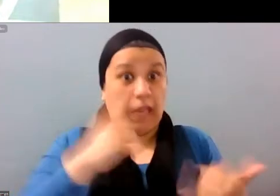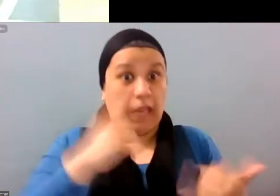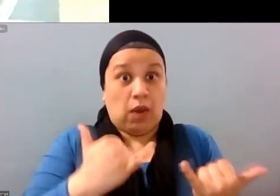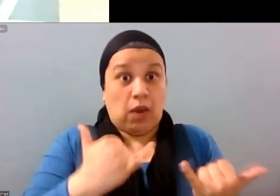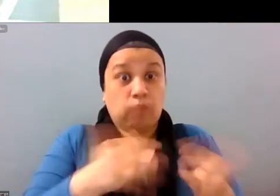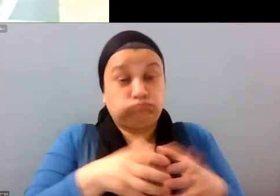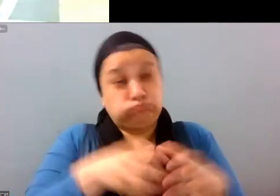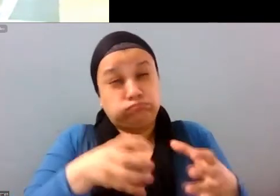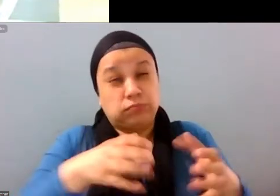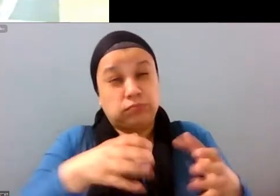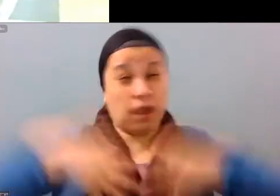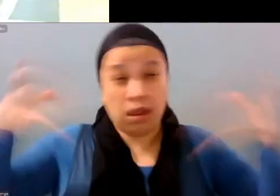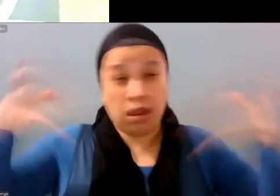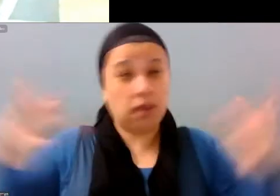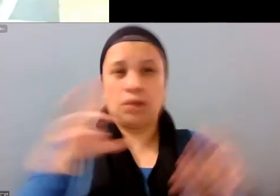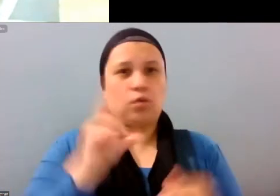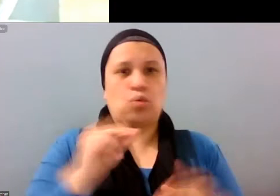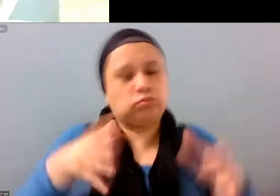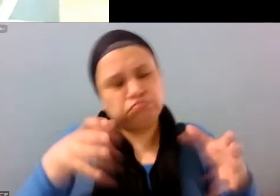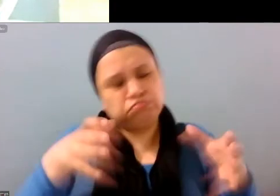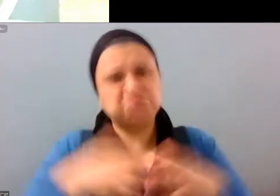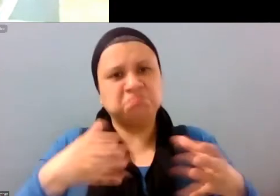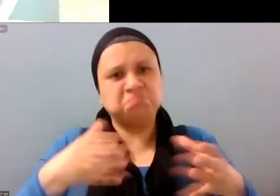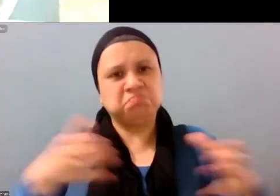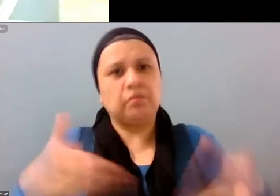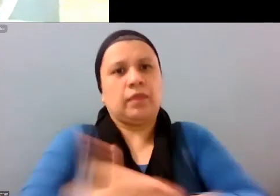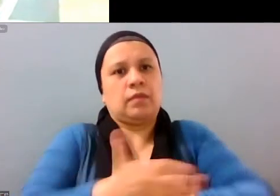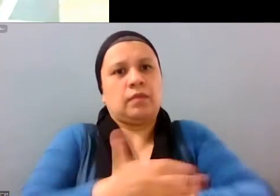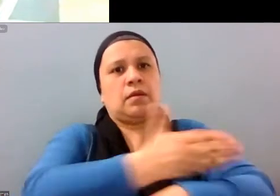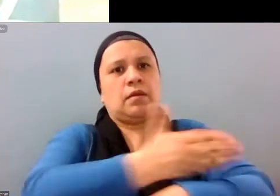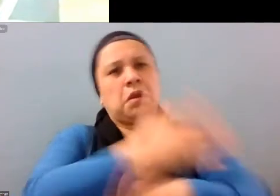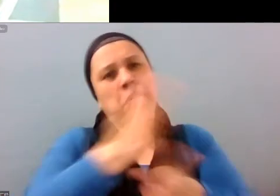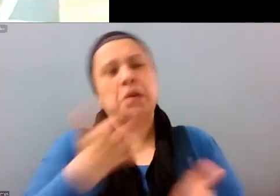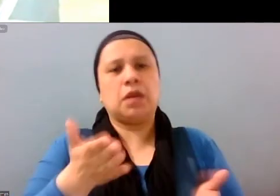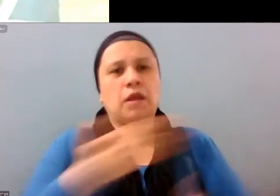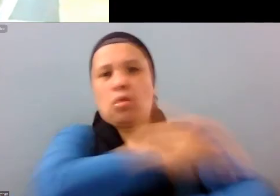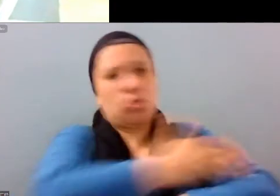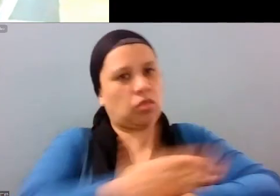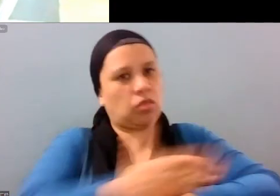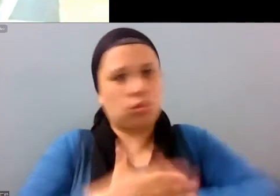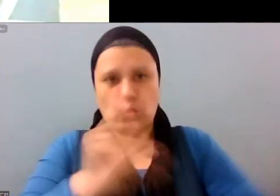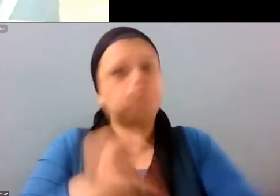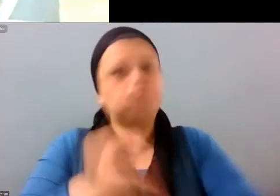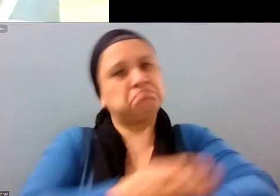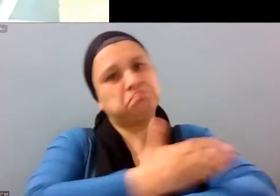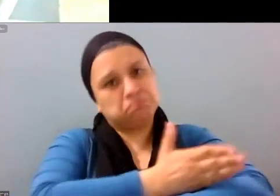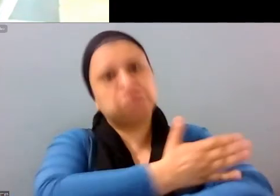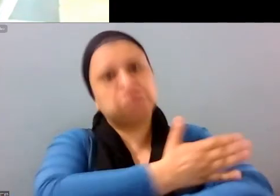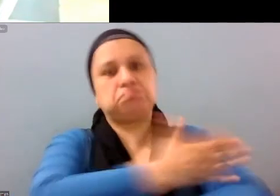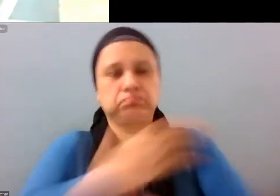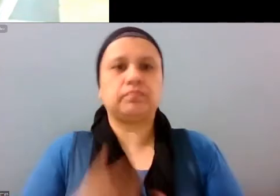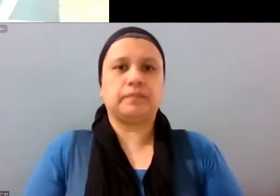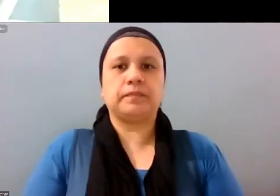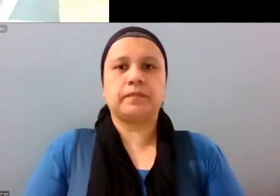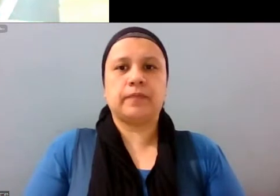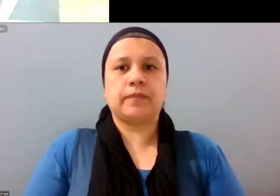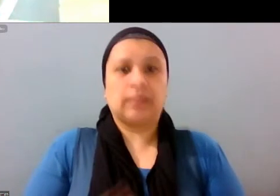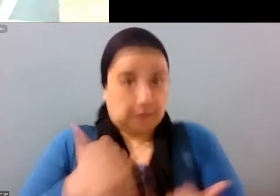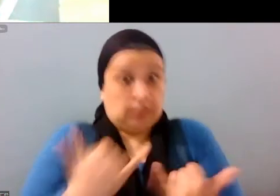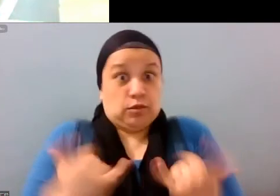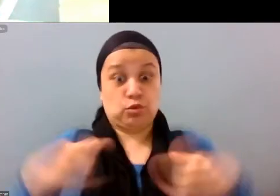abrupto sí hemos visto evolucionar es decir ha aumentado más que disminuido esto nos permite que pues hoy por hoy más del